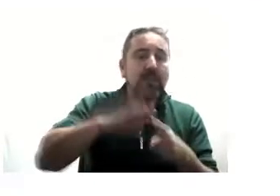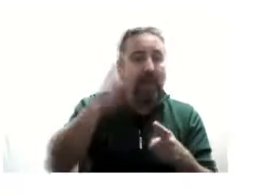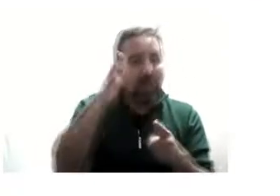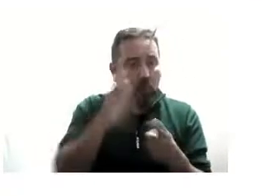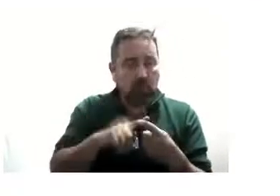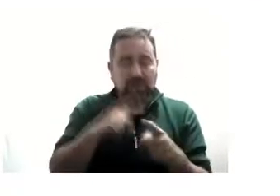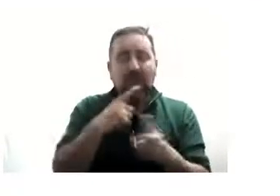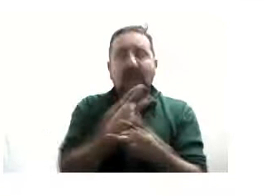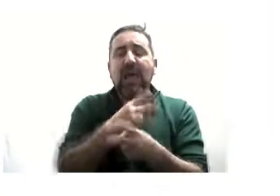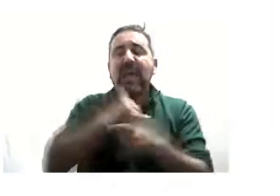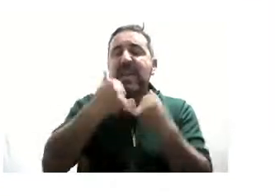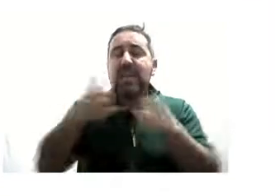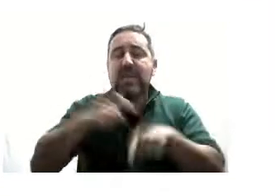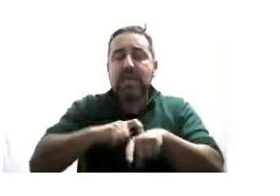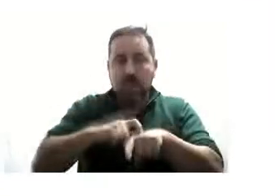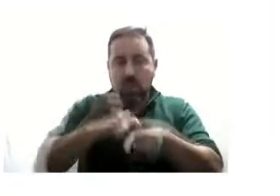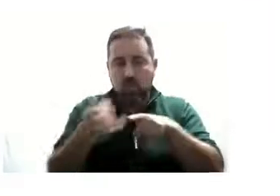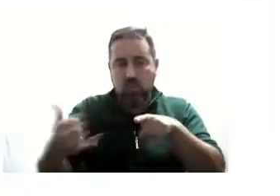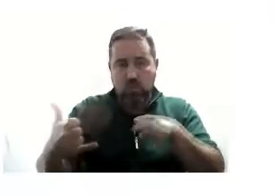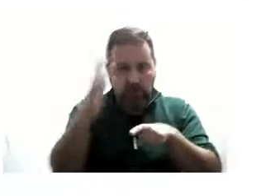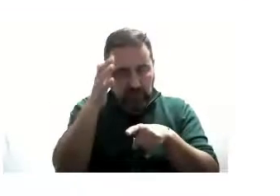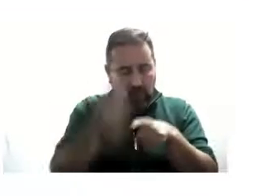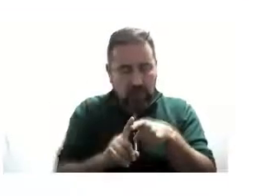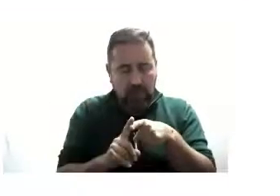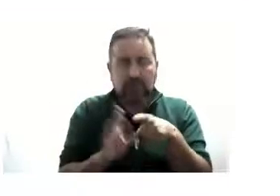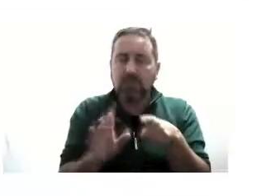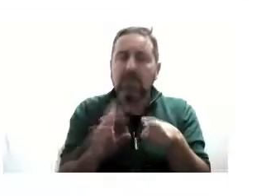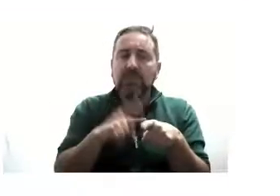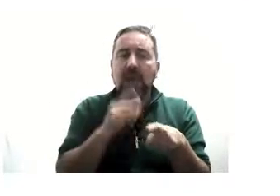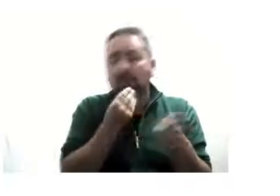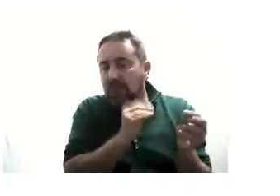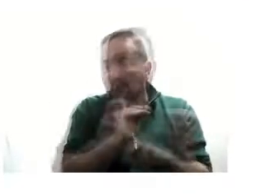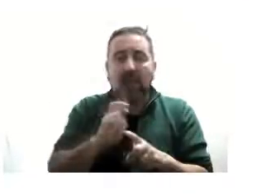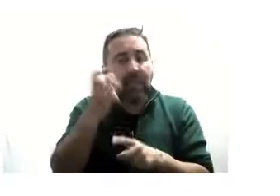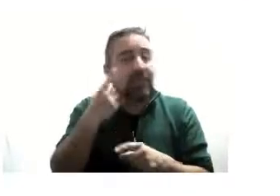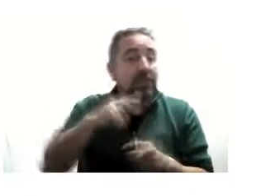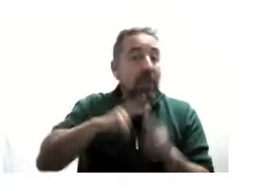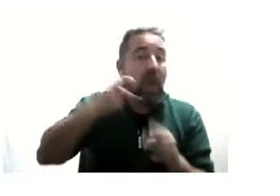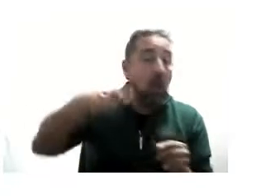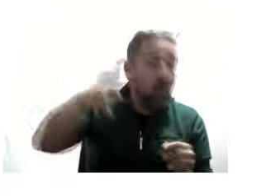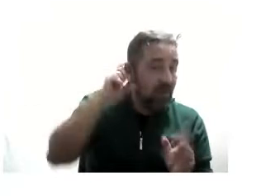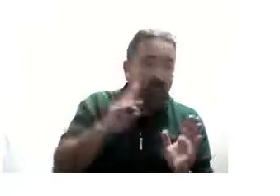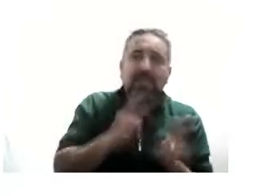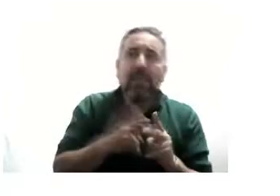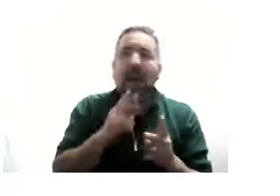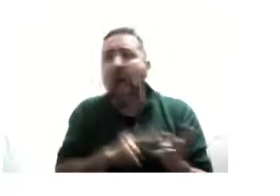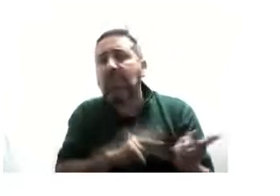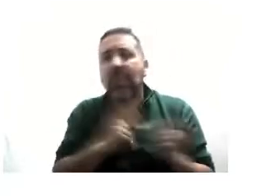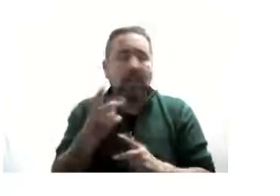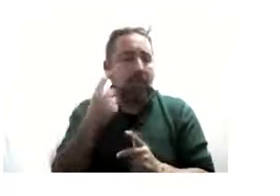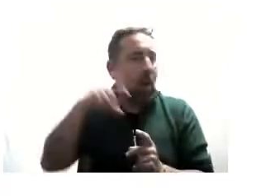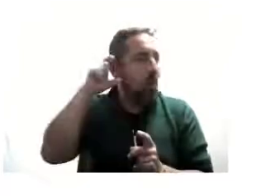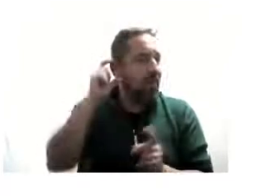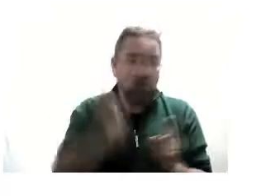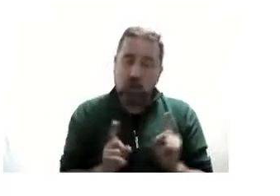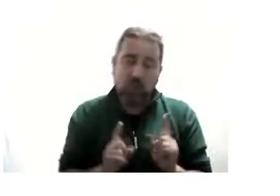Aquí en cierto modo se podrían utilizar como alternativa al audífono, pero decíamos antes que no deben ser alternativas al audífono.